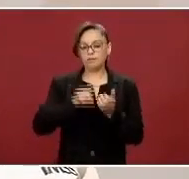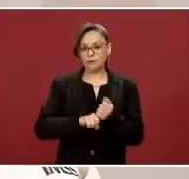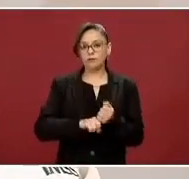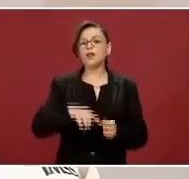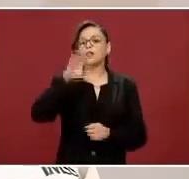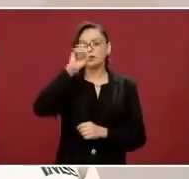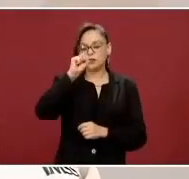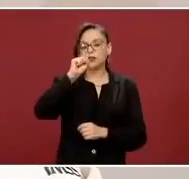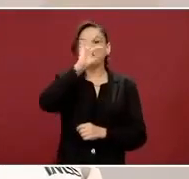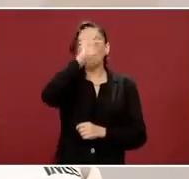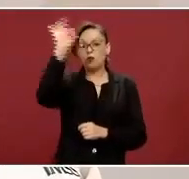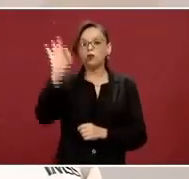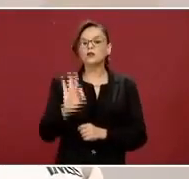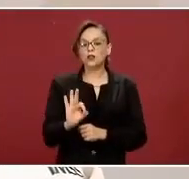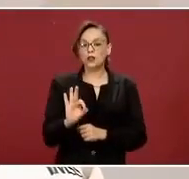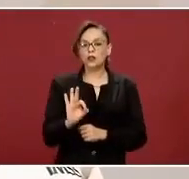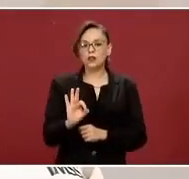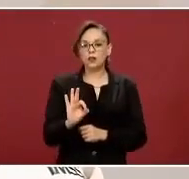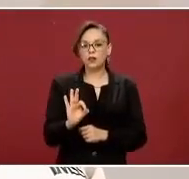60% de